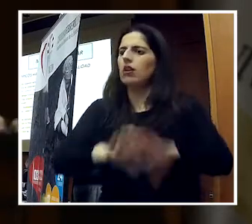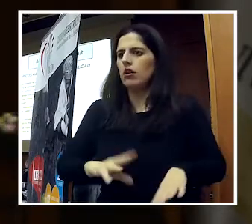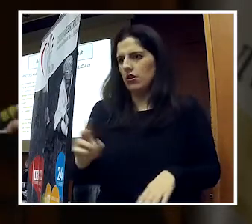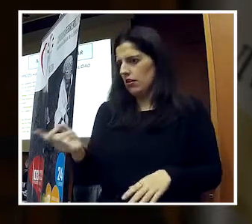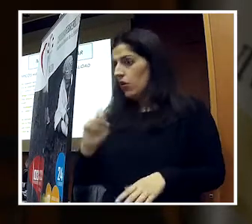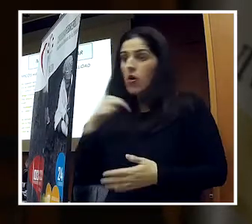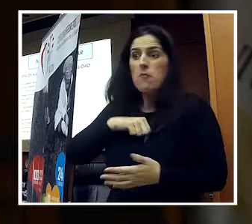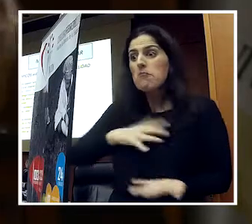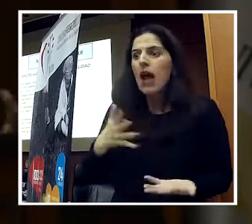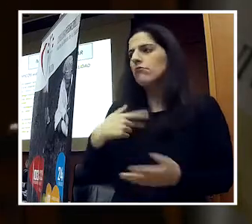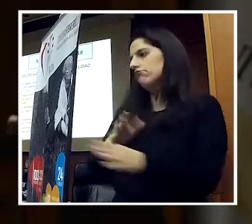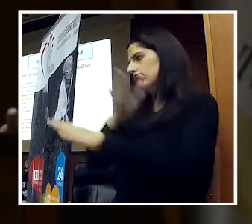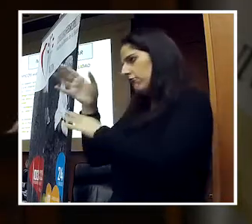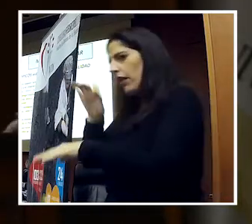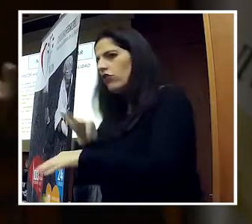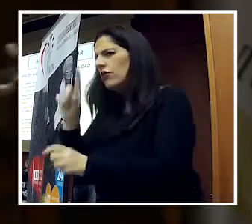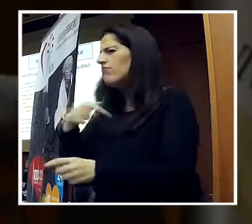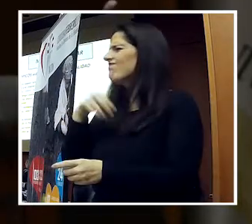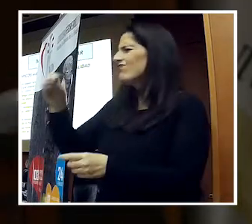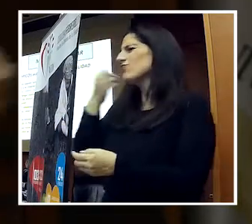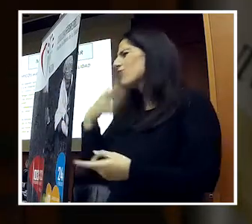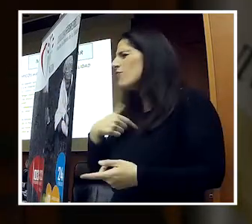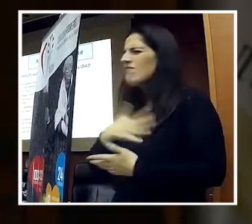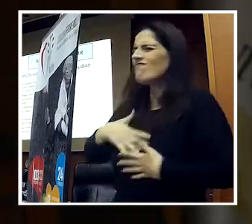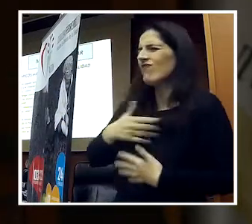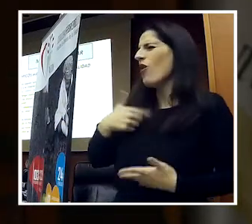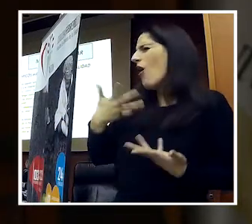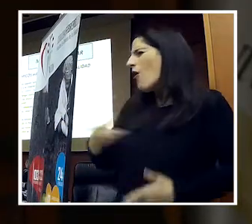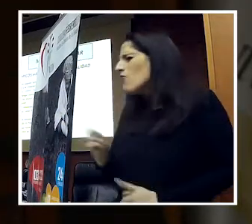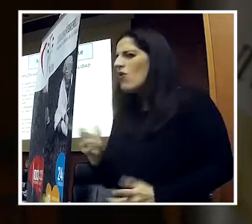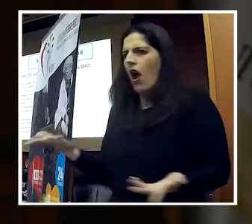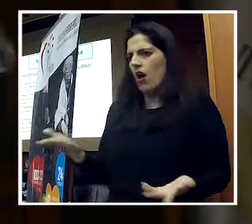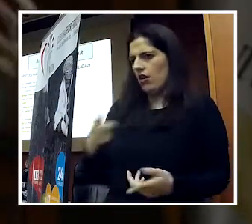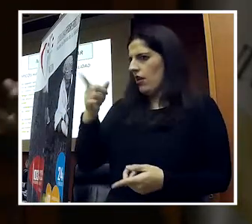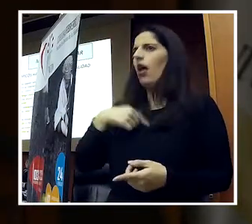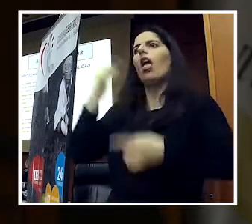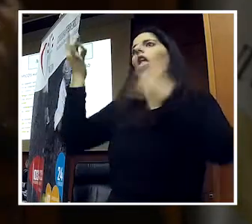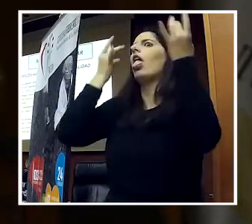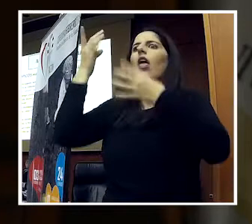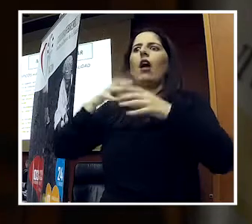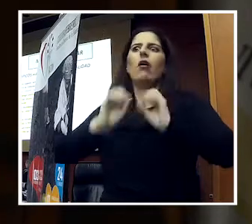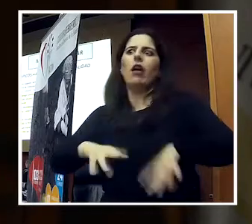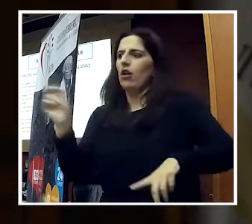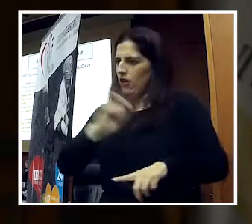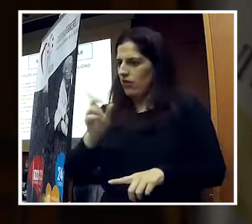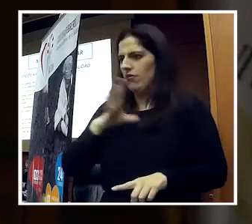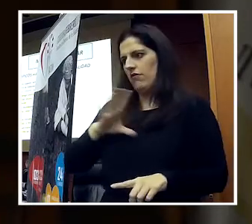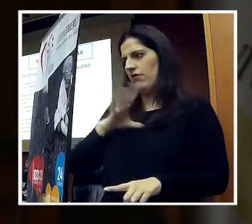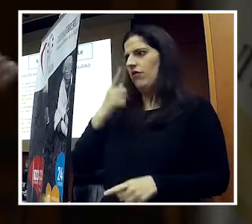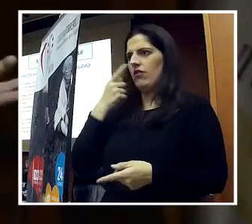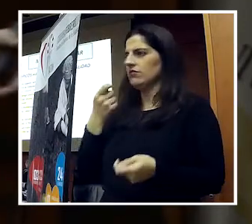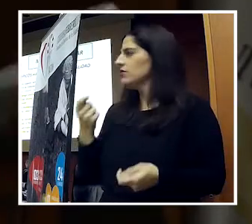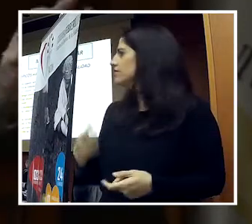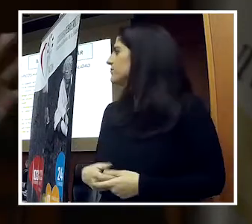curiosa, ¿no? Bueno, pues si se nota usted algún efecto secundario, que puede ser, evidentemente, venga a la consulta, nos lo comenta, lo comentamos, lo hablamos, ¿no? Y,